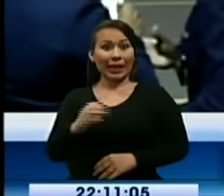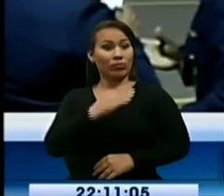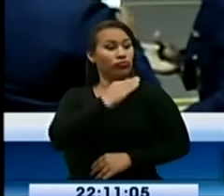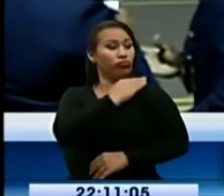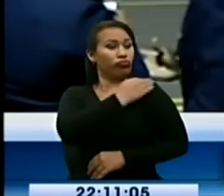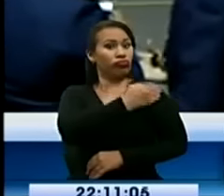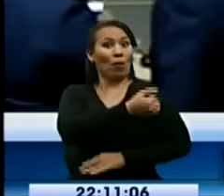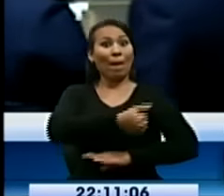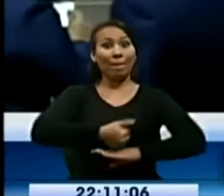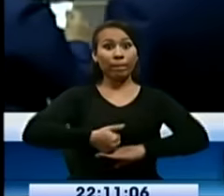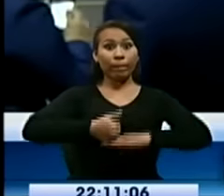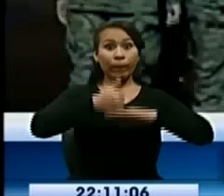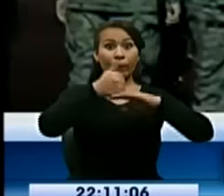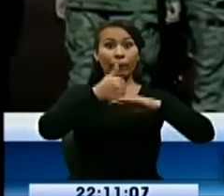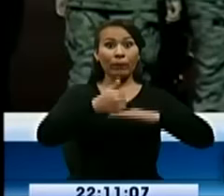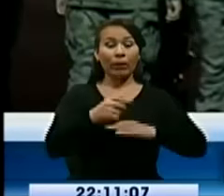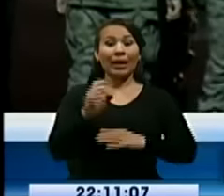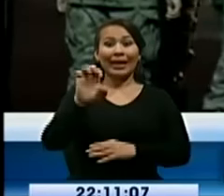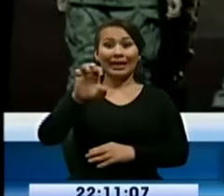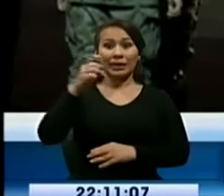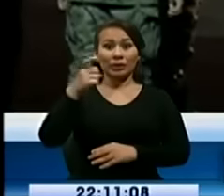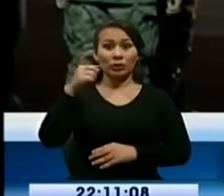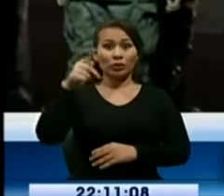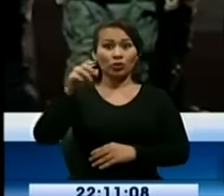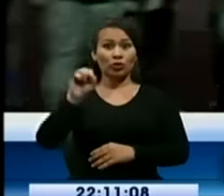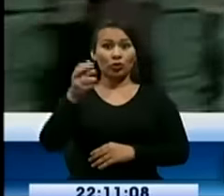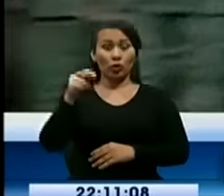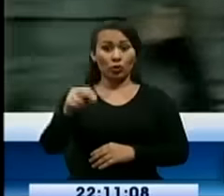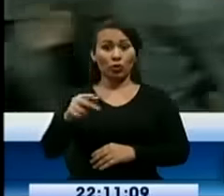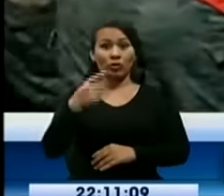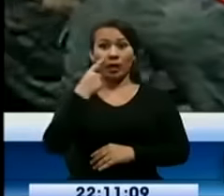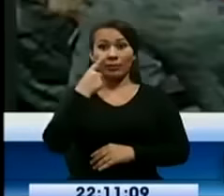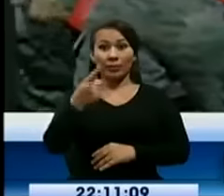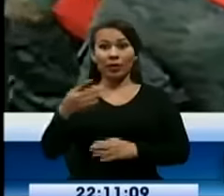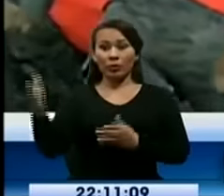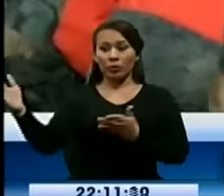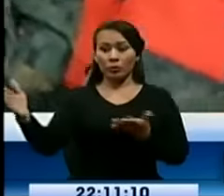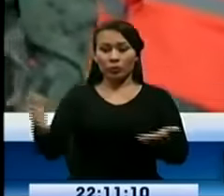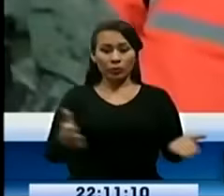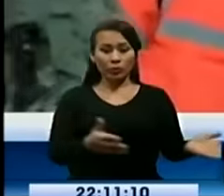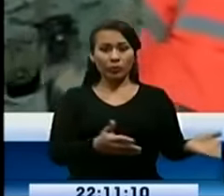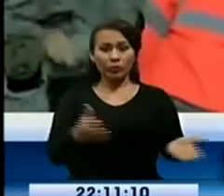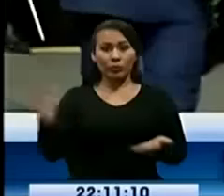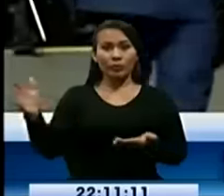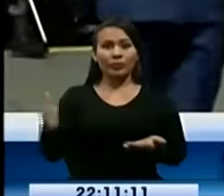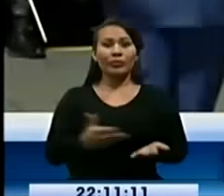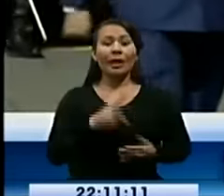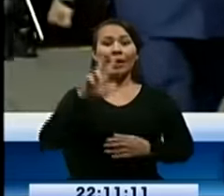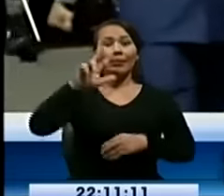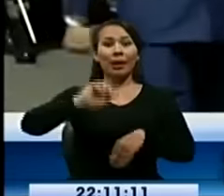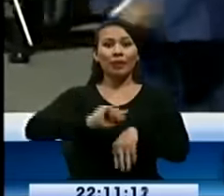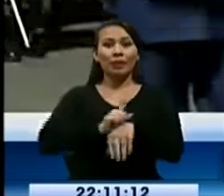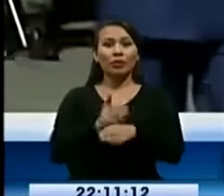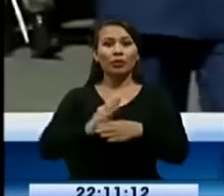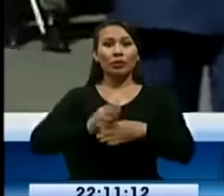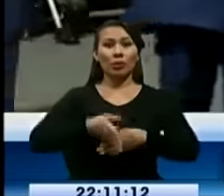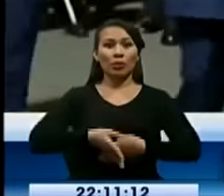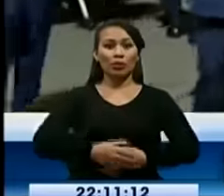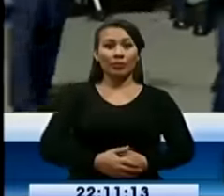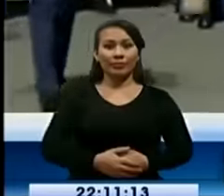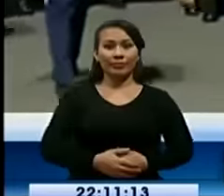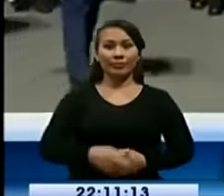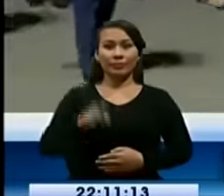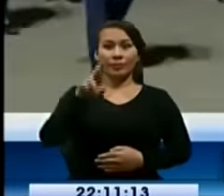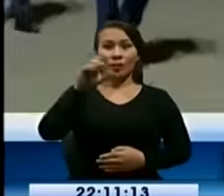cabo primero de la FAE, Edson Mendoza Rendón, vieron llegar sus restos 3 minutos después del vuelo de la Armada.